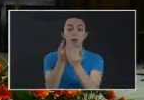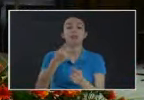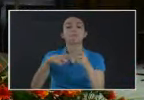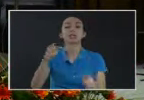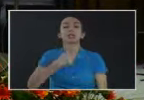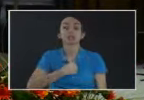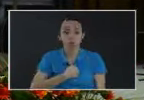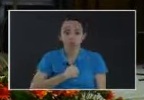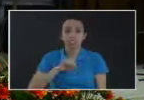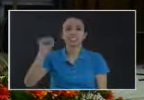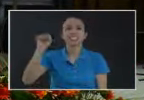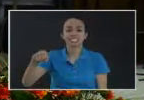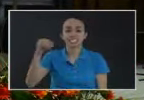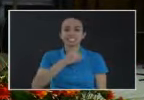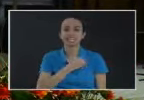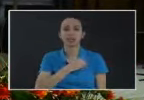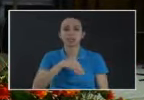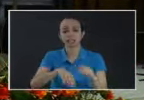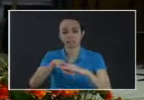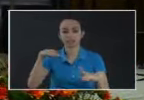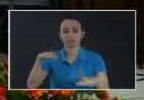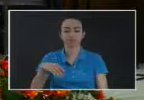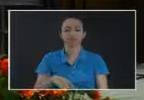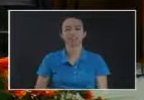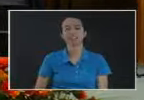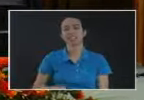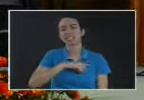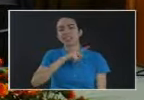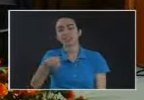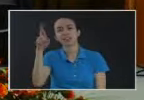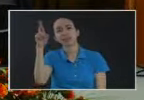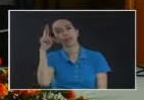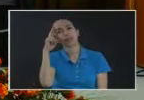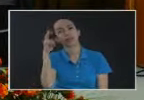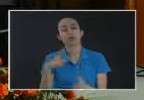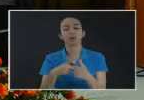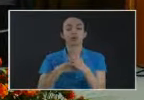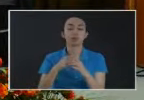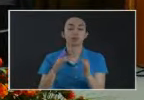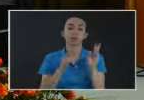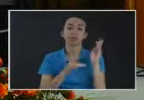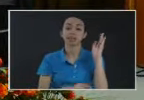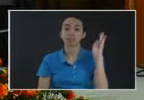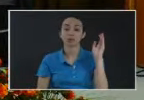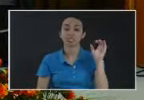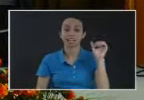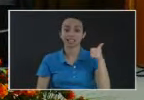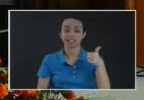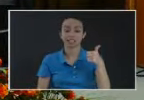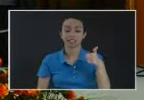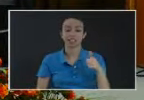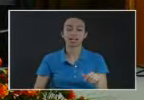Estaba recordando con mi esposa que como en el año, tal vez 91, 92,